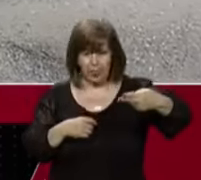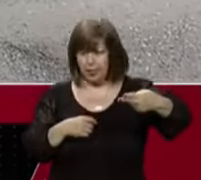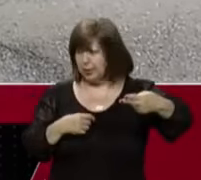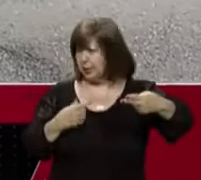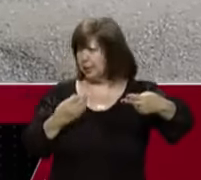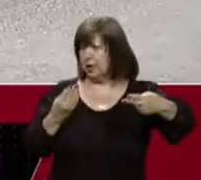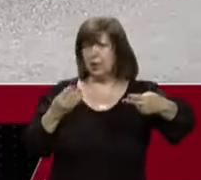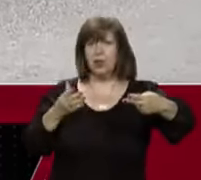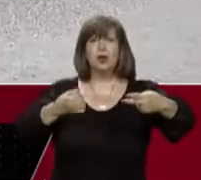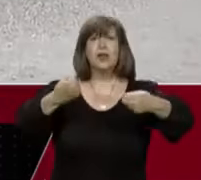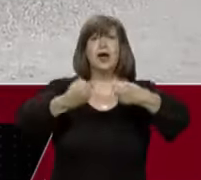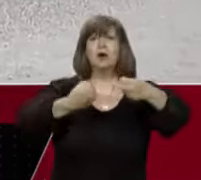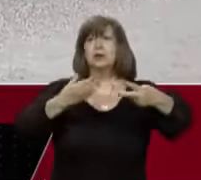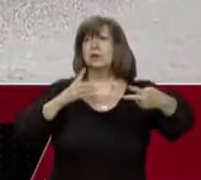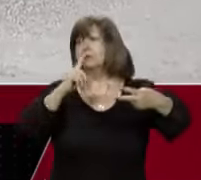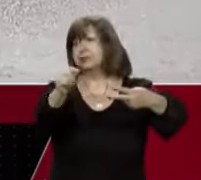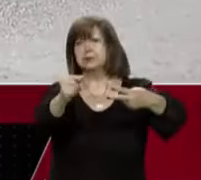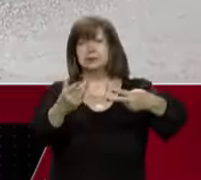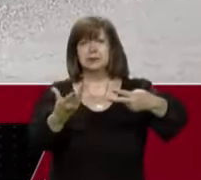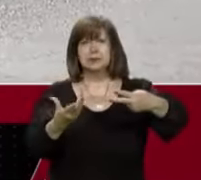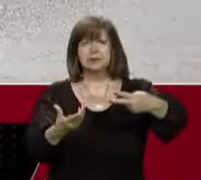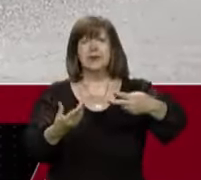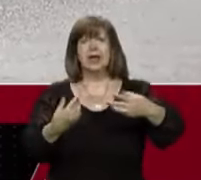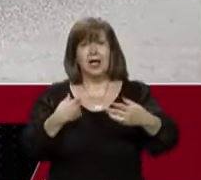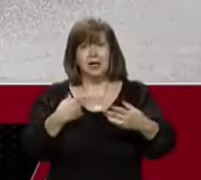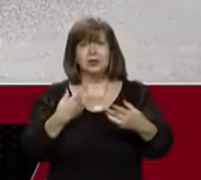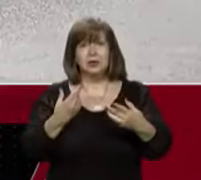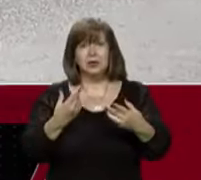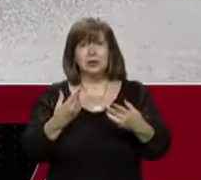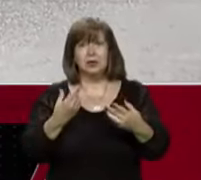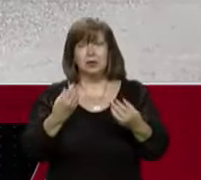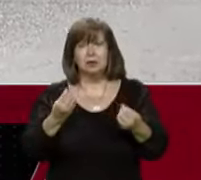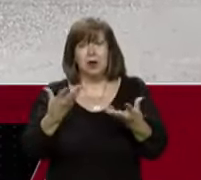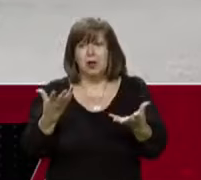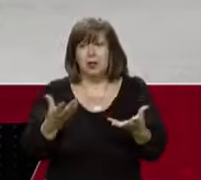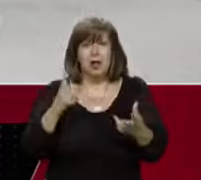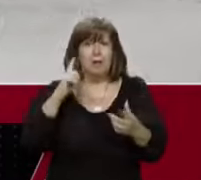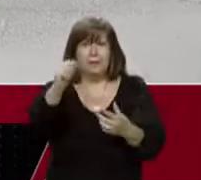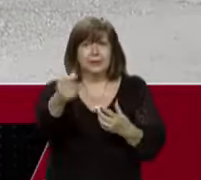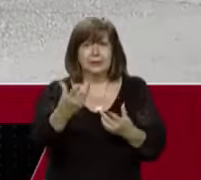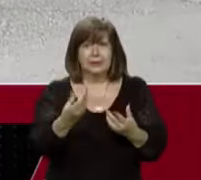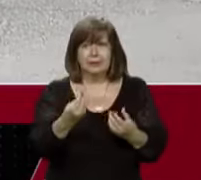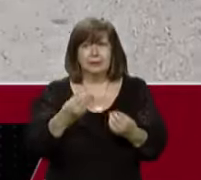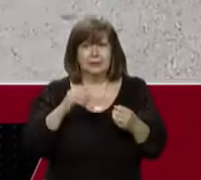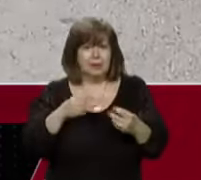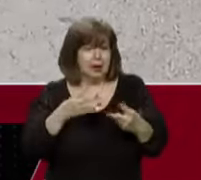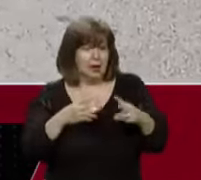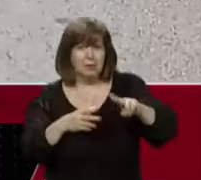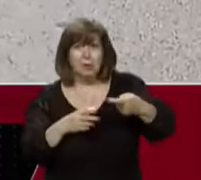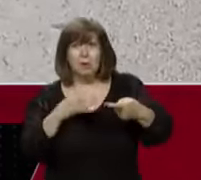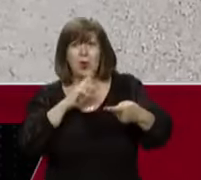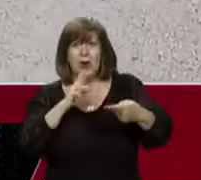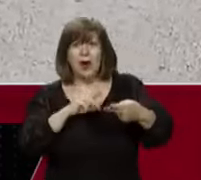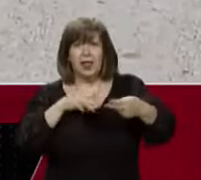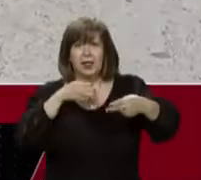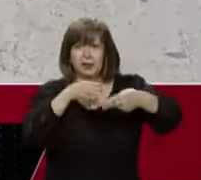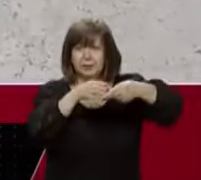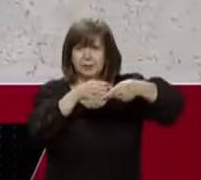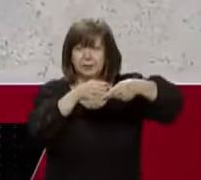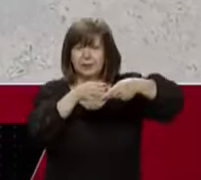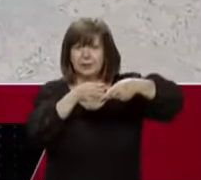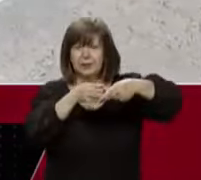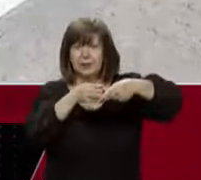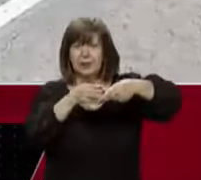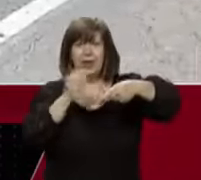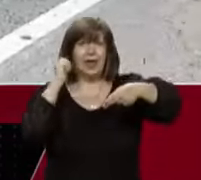este punto en particular es el que ha generado la conmoción y el repudio ante alguna situación en particular, porque luego de haber impactado con la